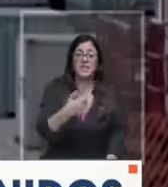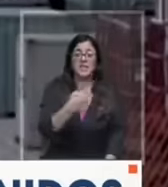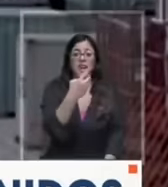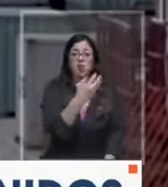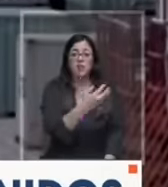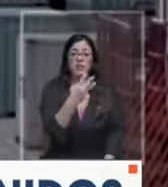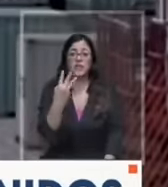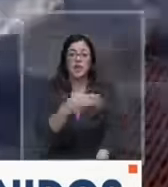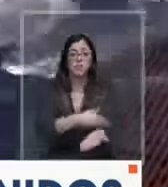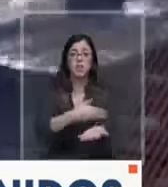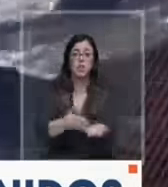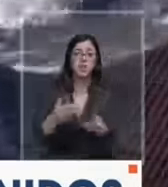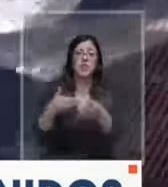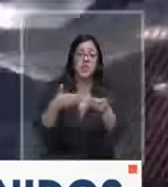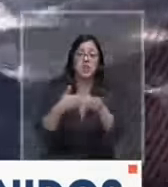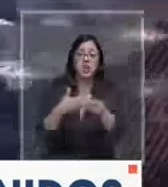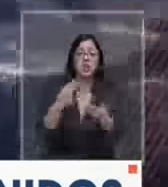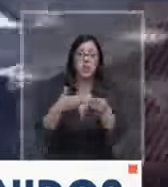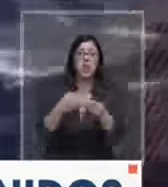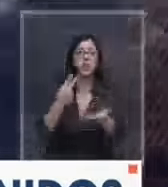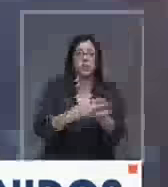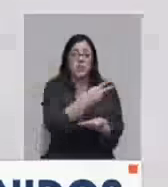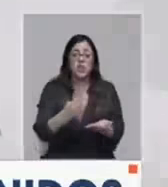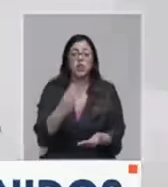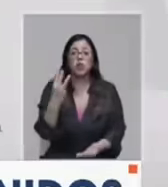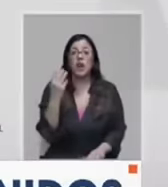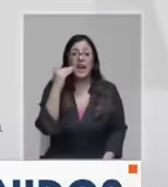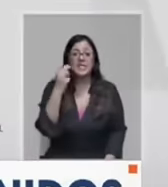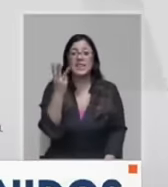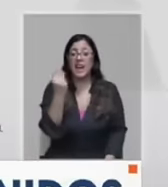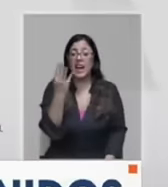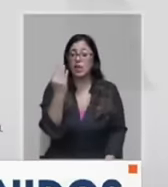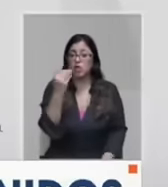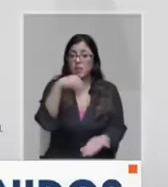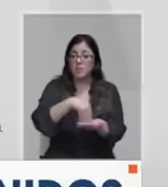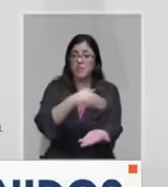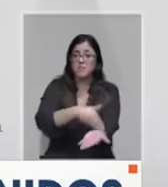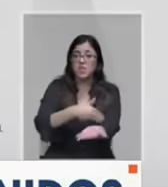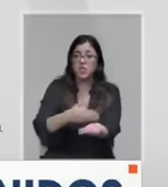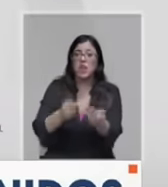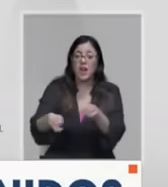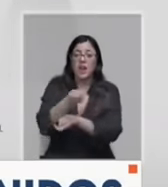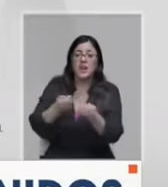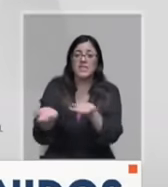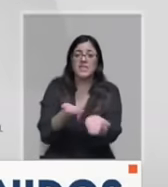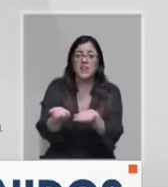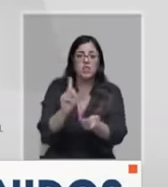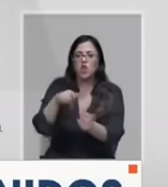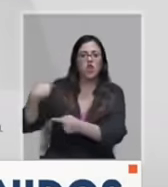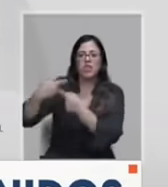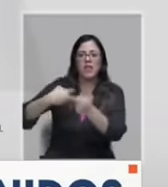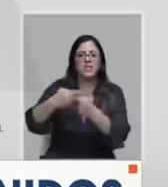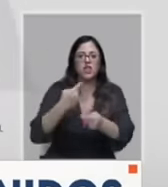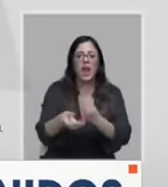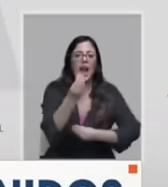2022 casi 14000 millones es el principal mercado que levamos adicionales